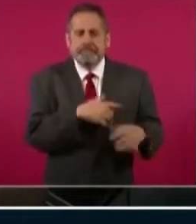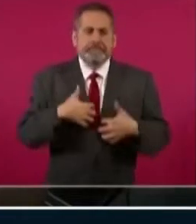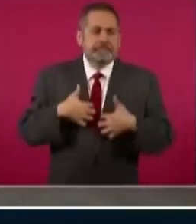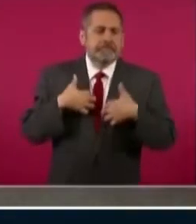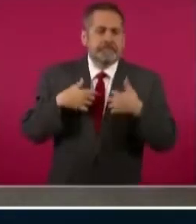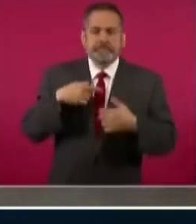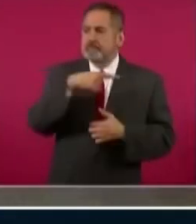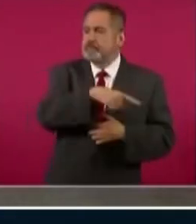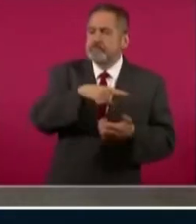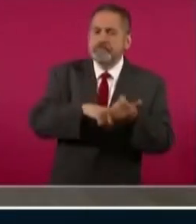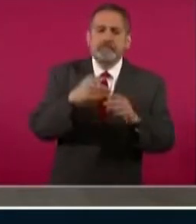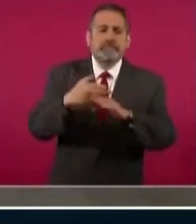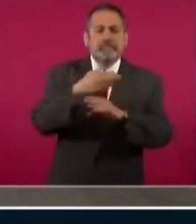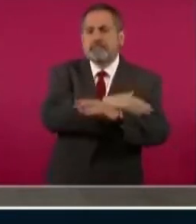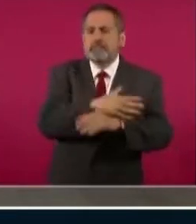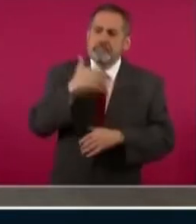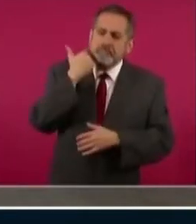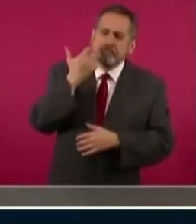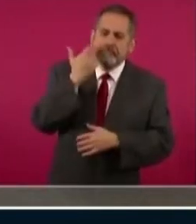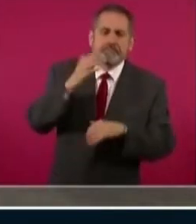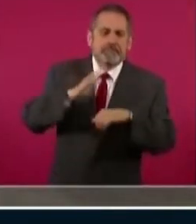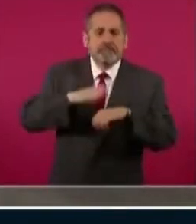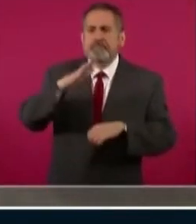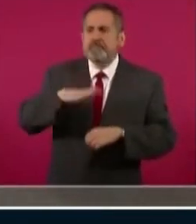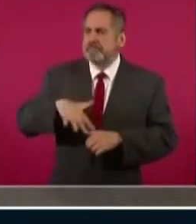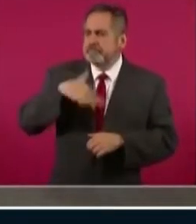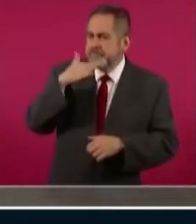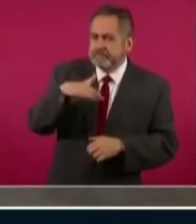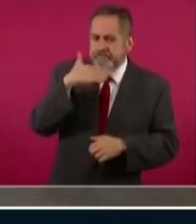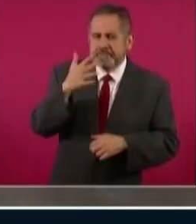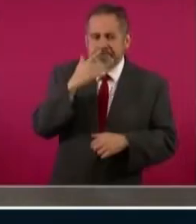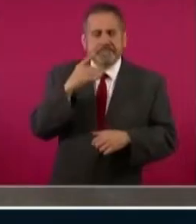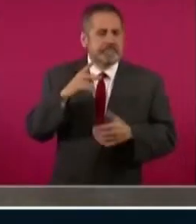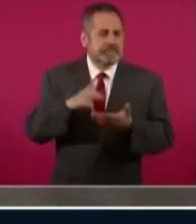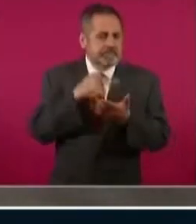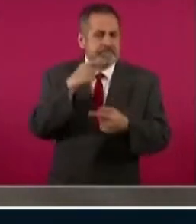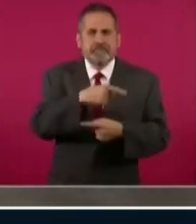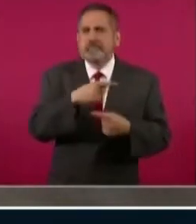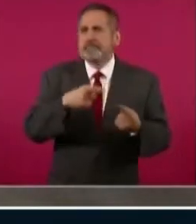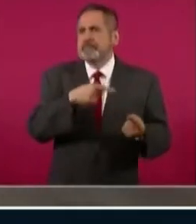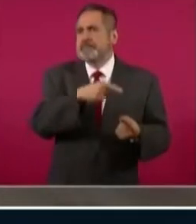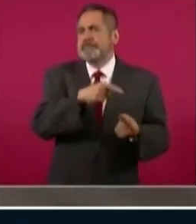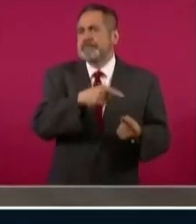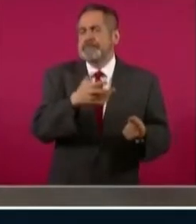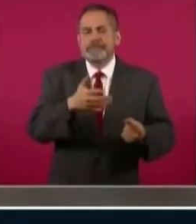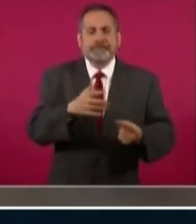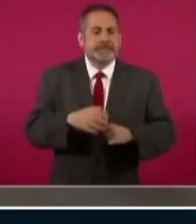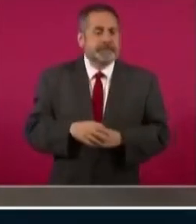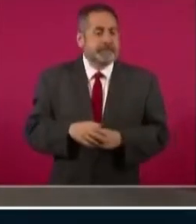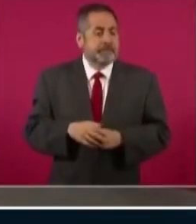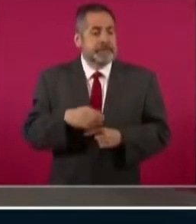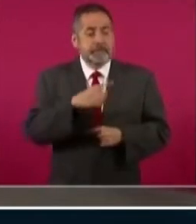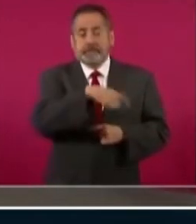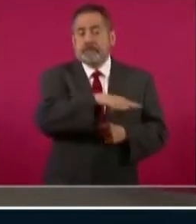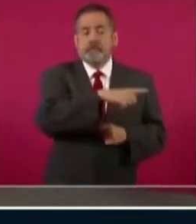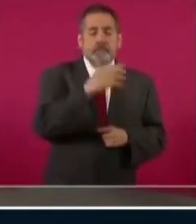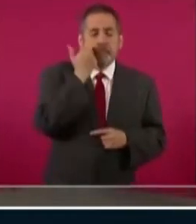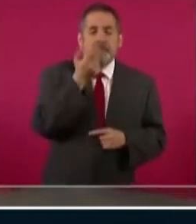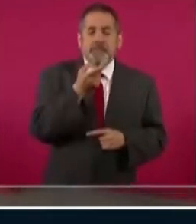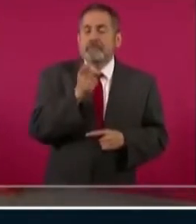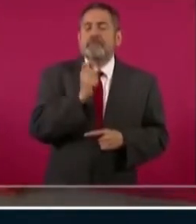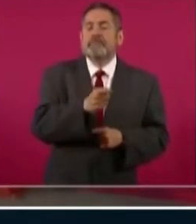con propuestas como son el libre comercio entre América Latina, como son